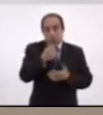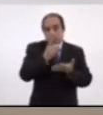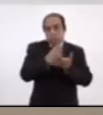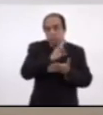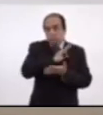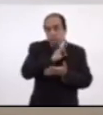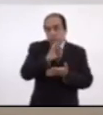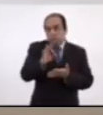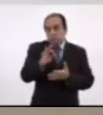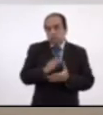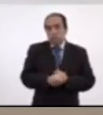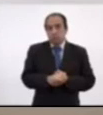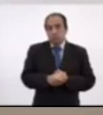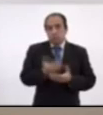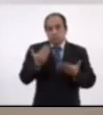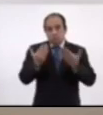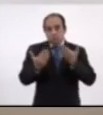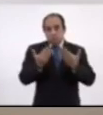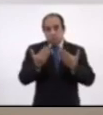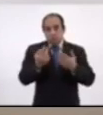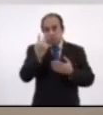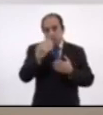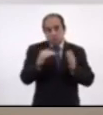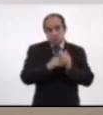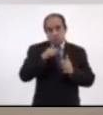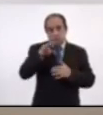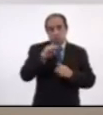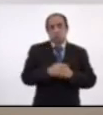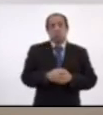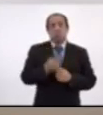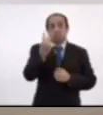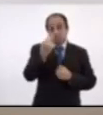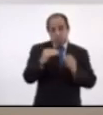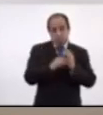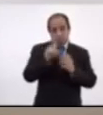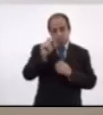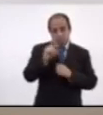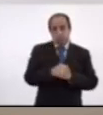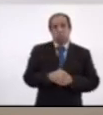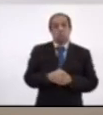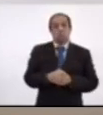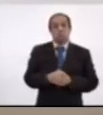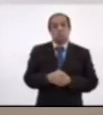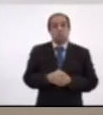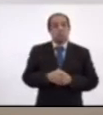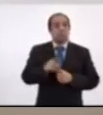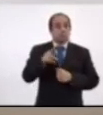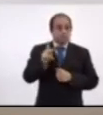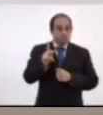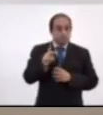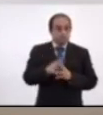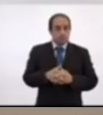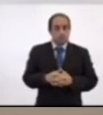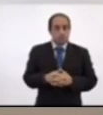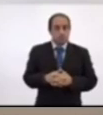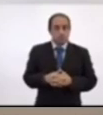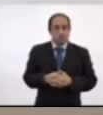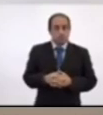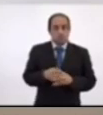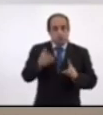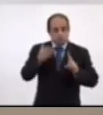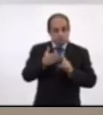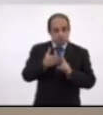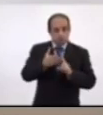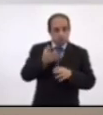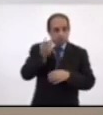puede comparar, el 2019 con el 2020, pero la intención